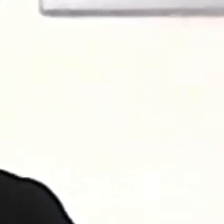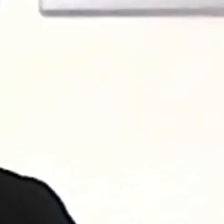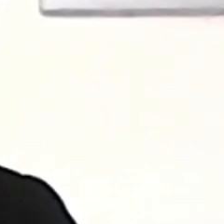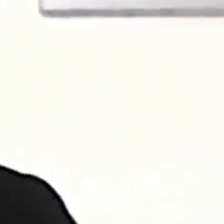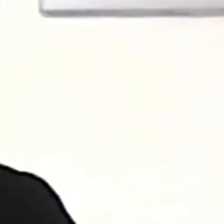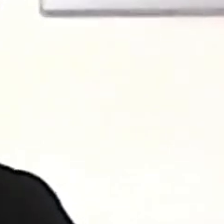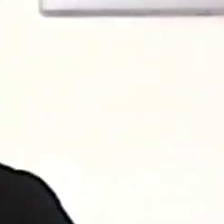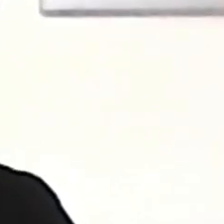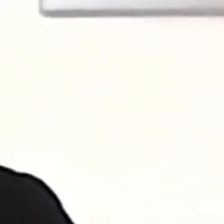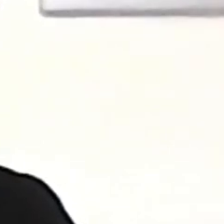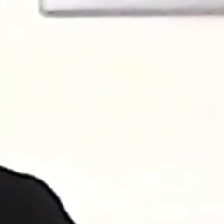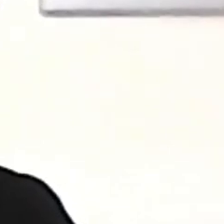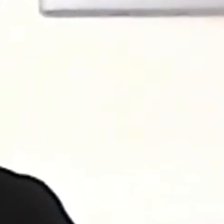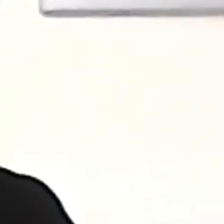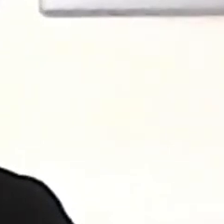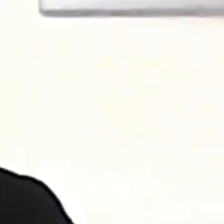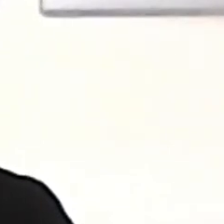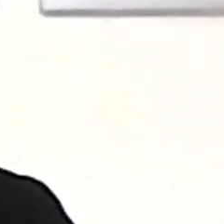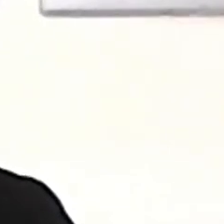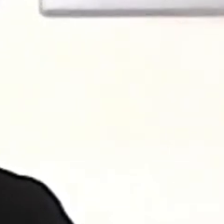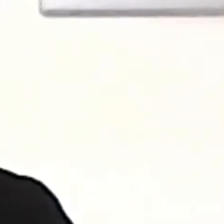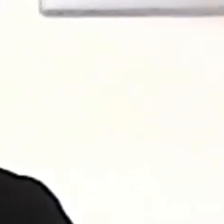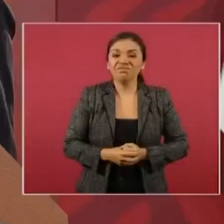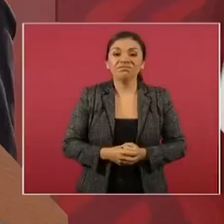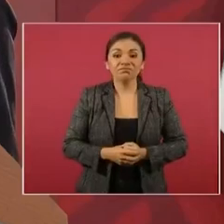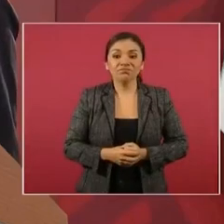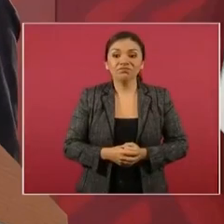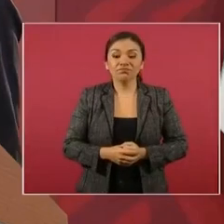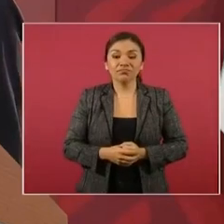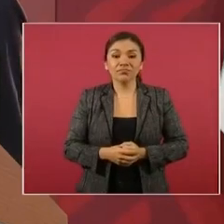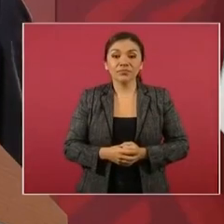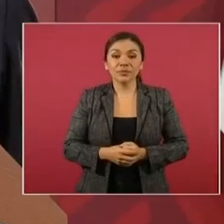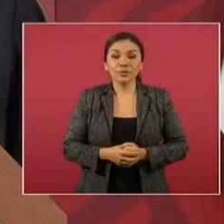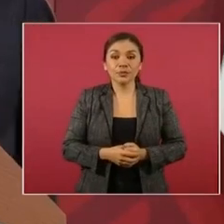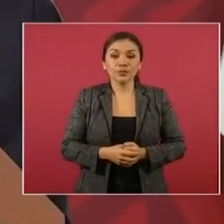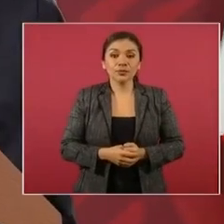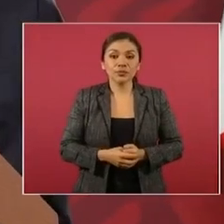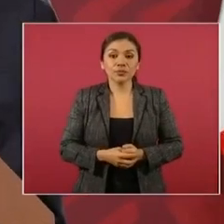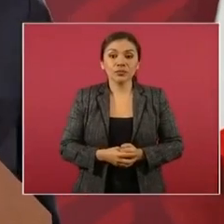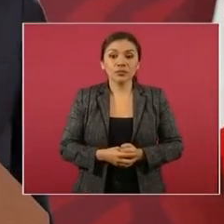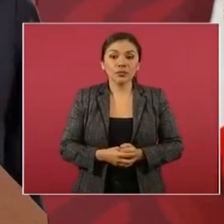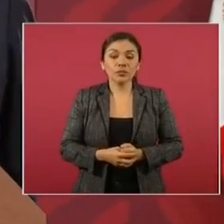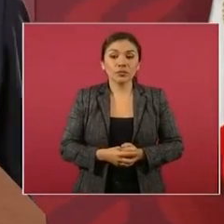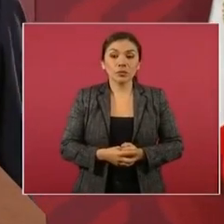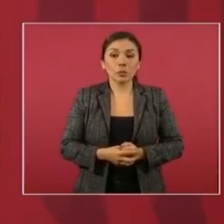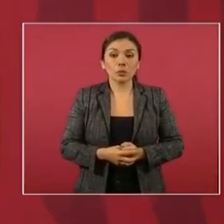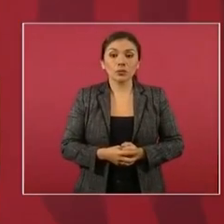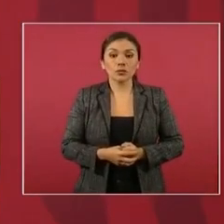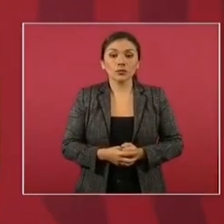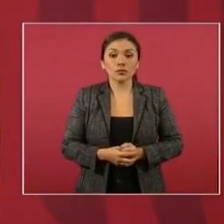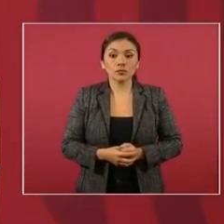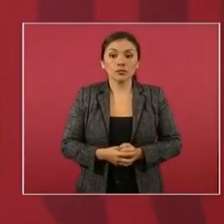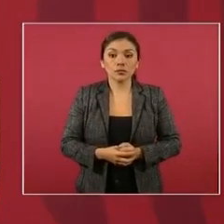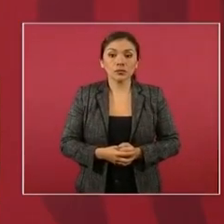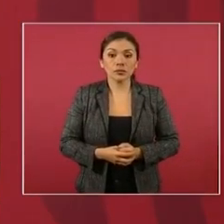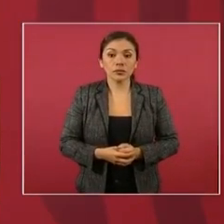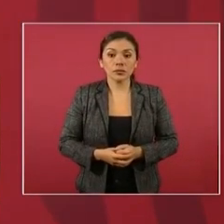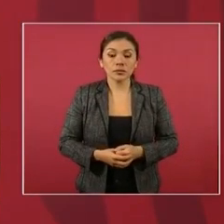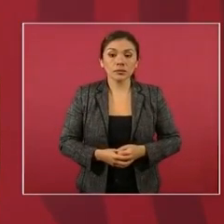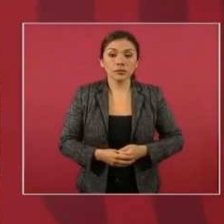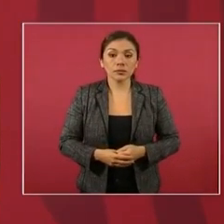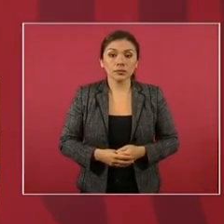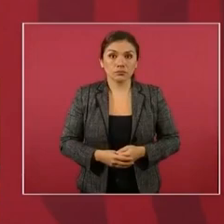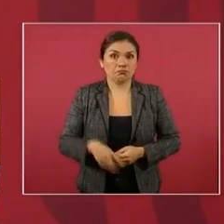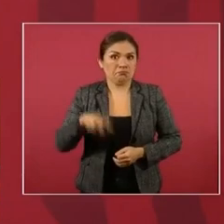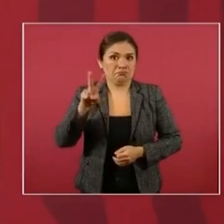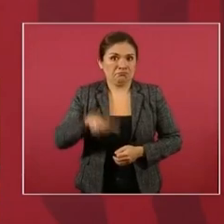excesivo, pero también es cierto que haberlas acabado o haberlas abolido, ¿no?, o prohibido, sí, o desaparecido